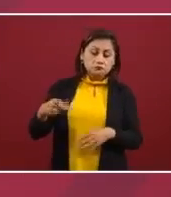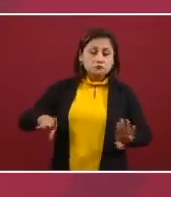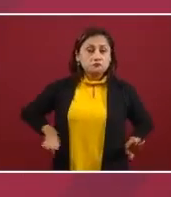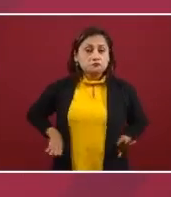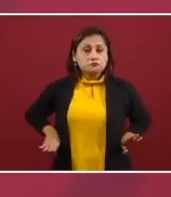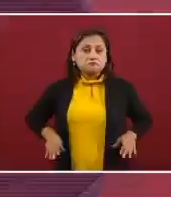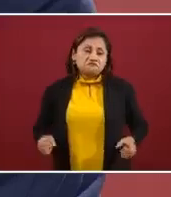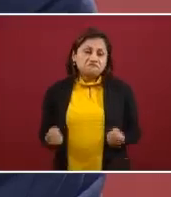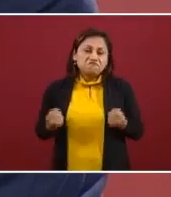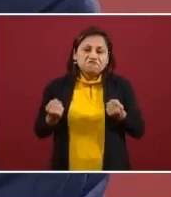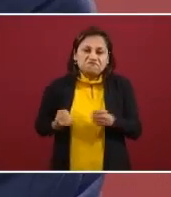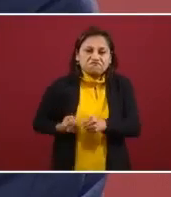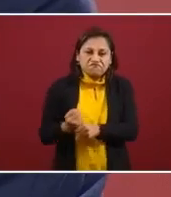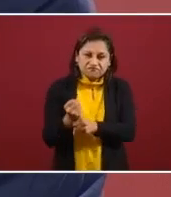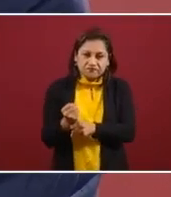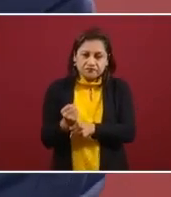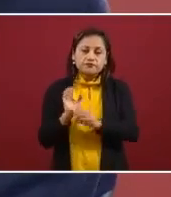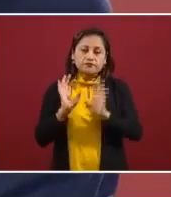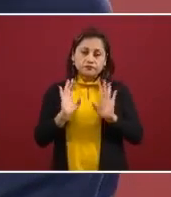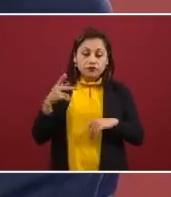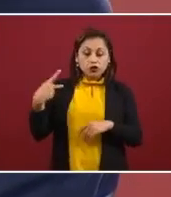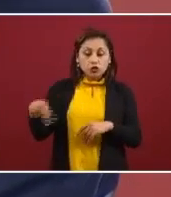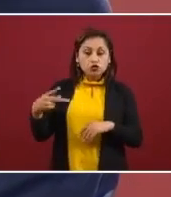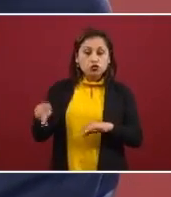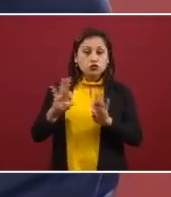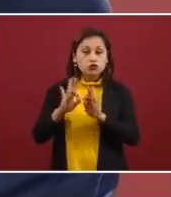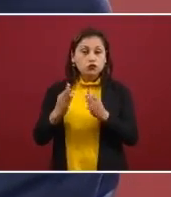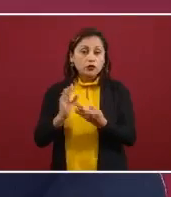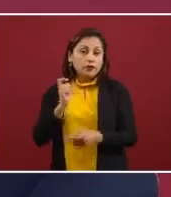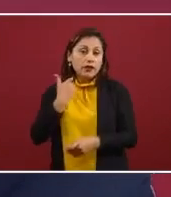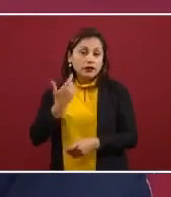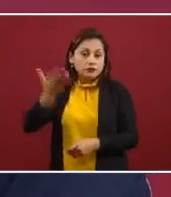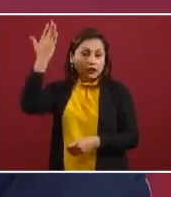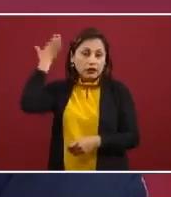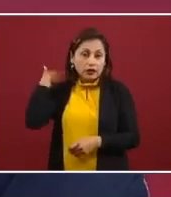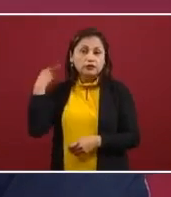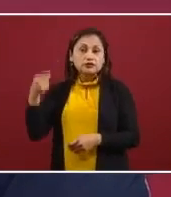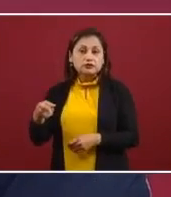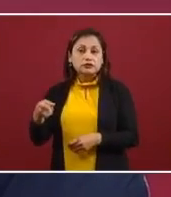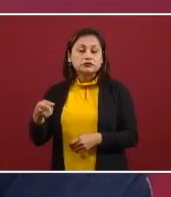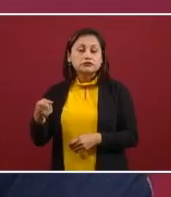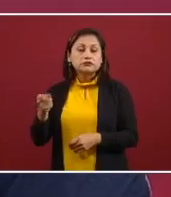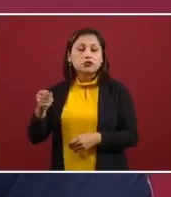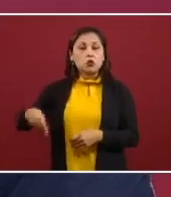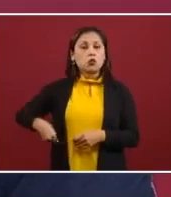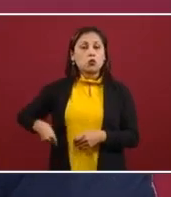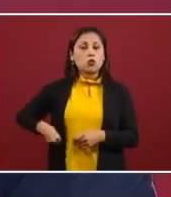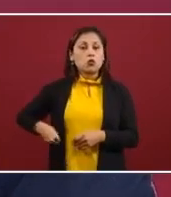los que con su estrategia convirtieron al país en un